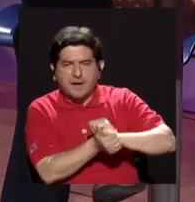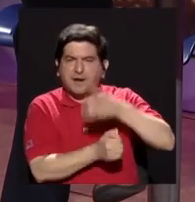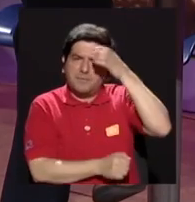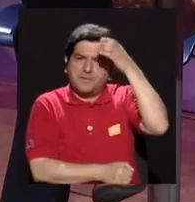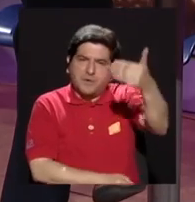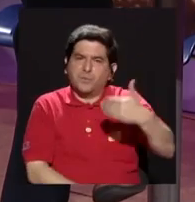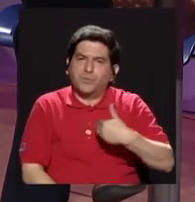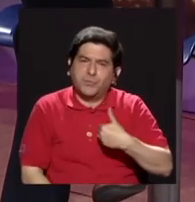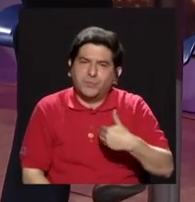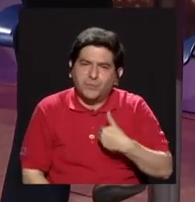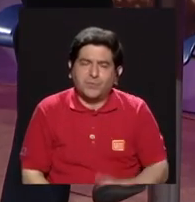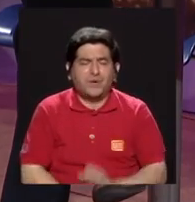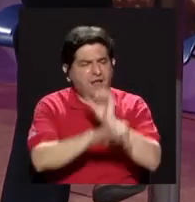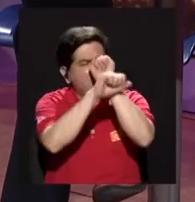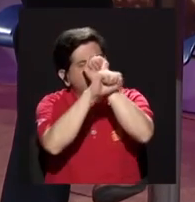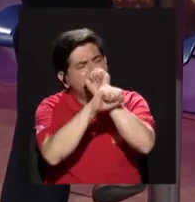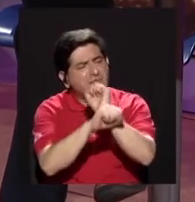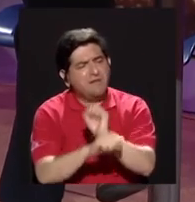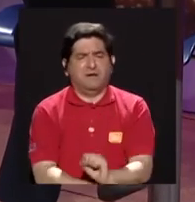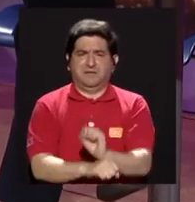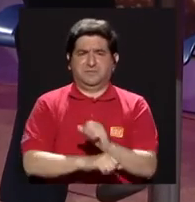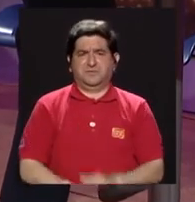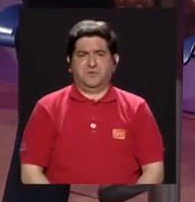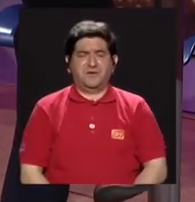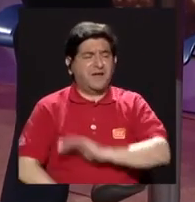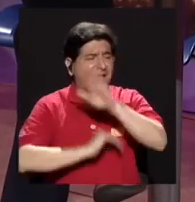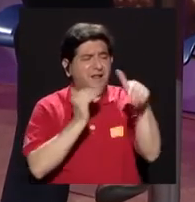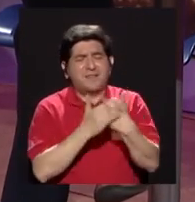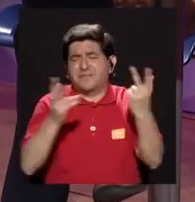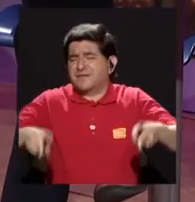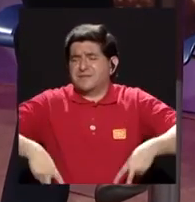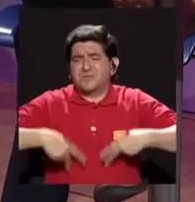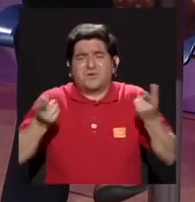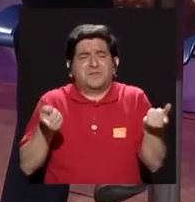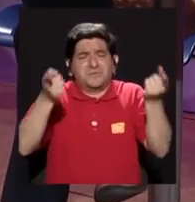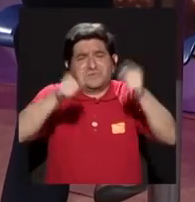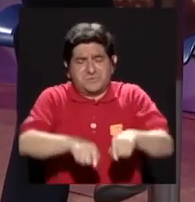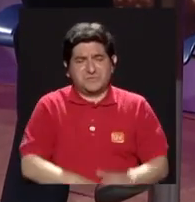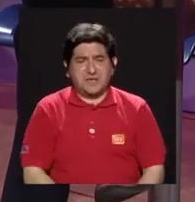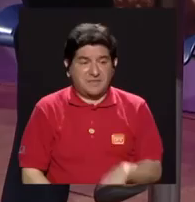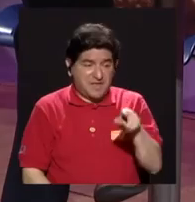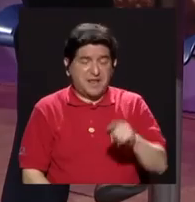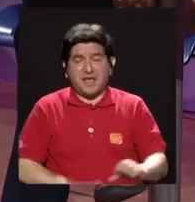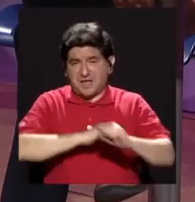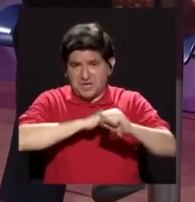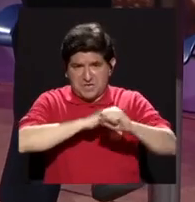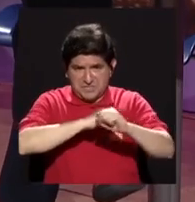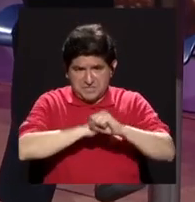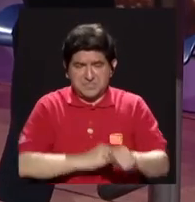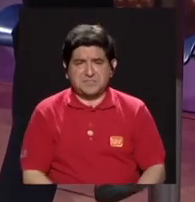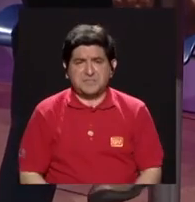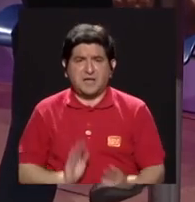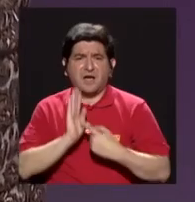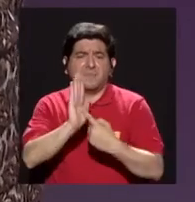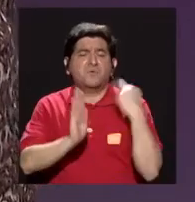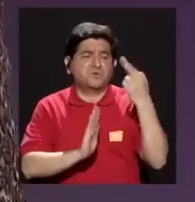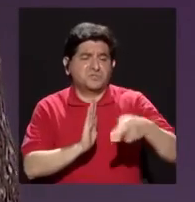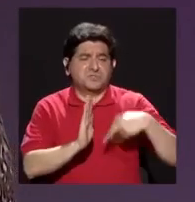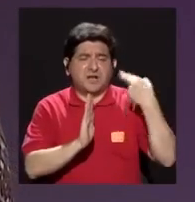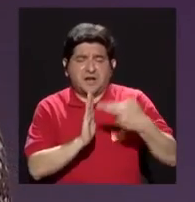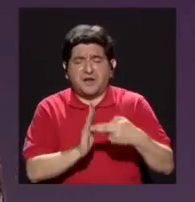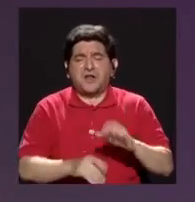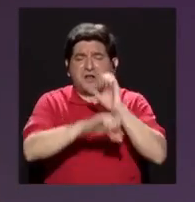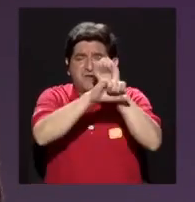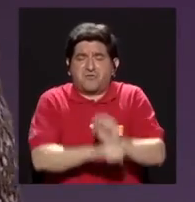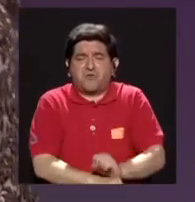hemos tenido tradicional que viene toda la vida porque además la estos spots nos han puesto en el rol tradicional de la